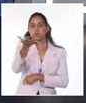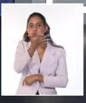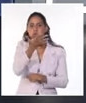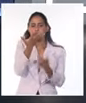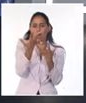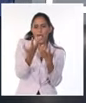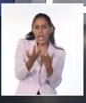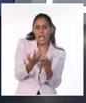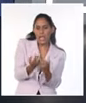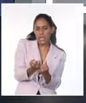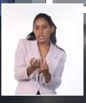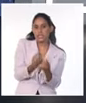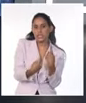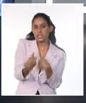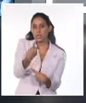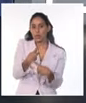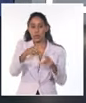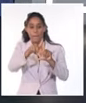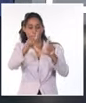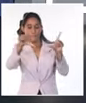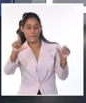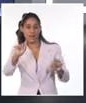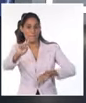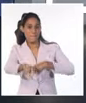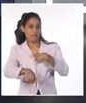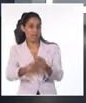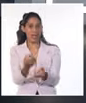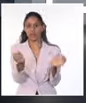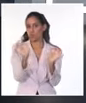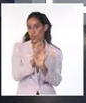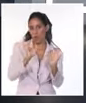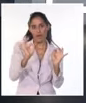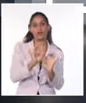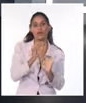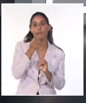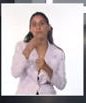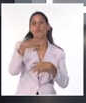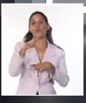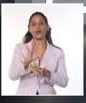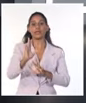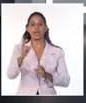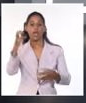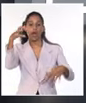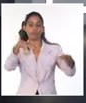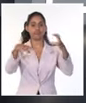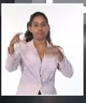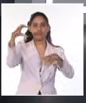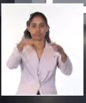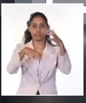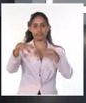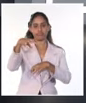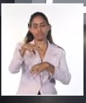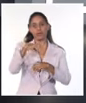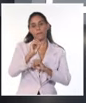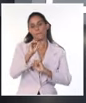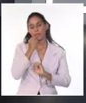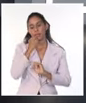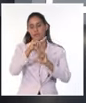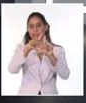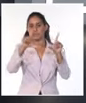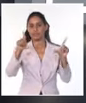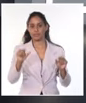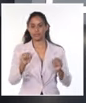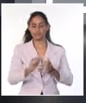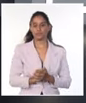el Oriente de nuestro territorio donde mañana todavía permanecerá la vaguada influyendo sobre nuestro país por eso